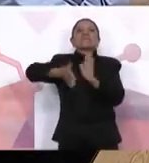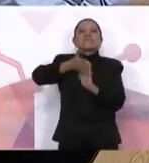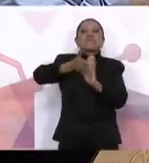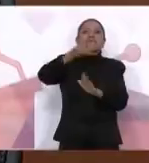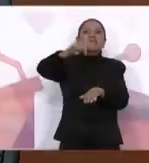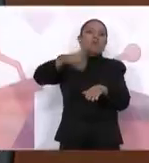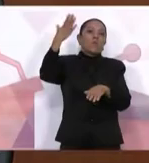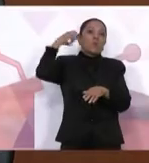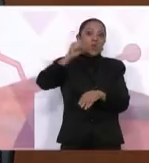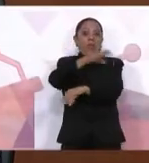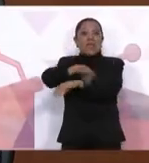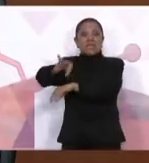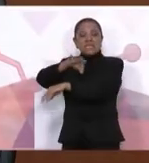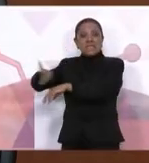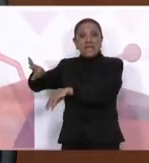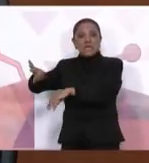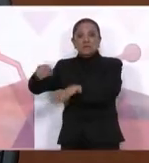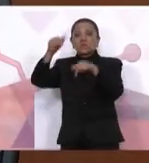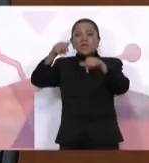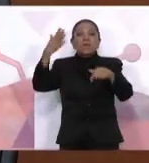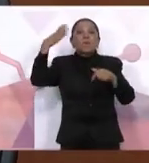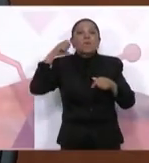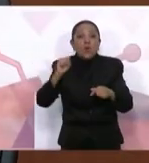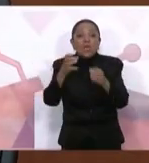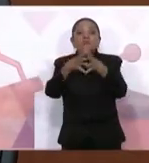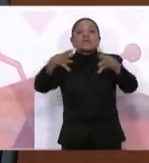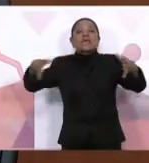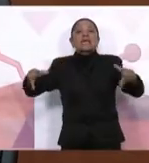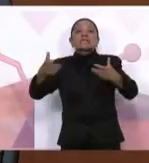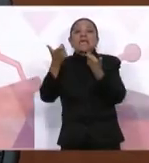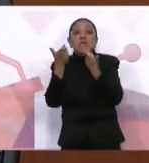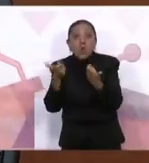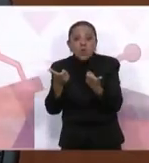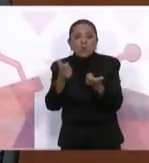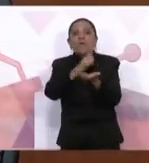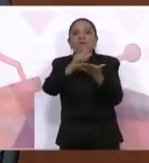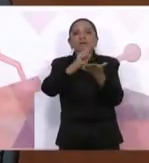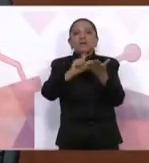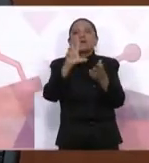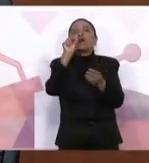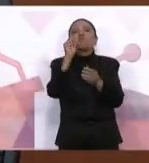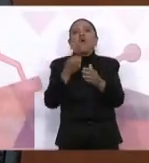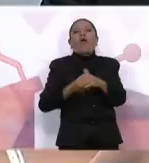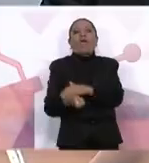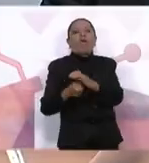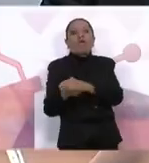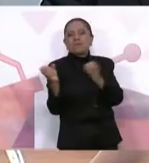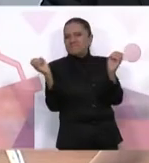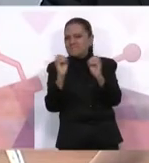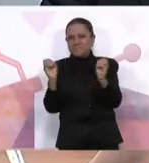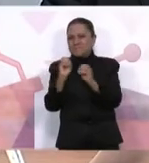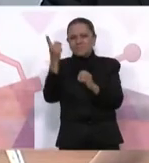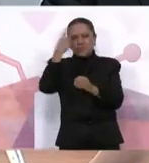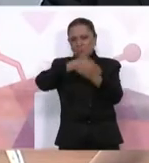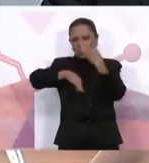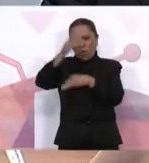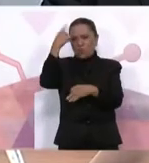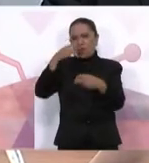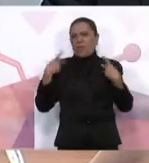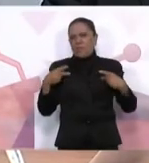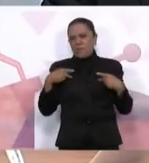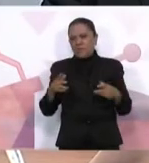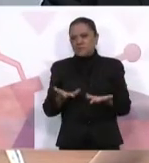para que mueve los reactivos economía con transparencia y sin muchos en nada que sea claro para la gente bien gracias candidatos